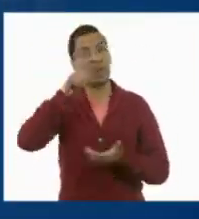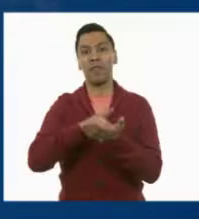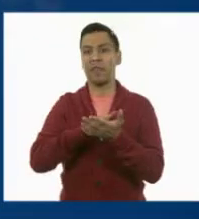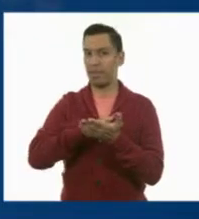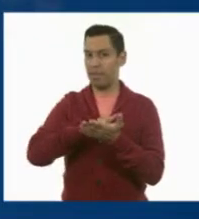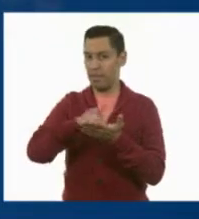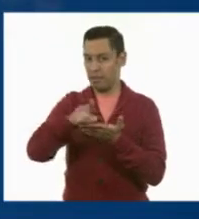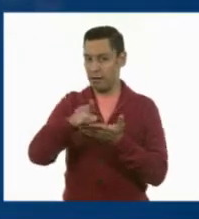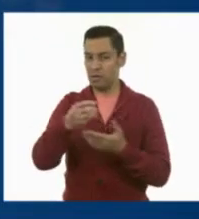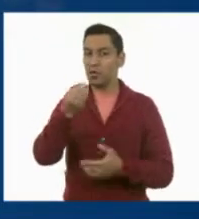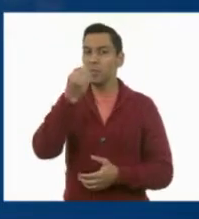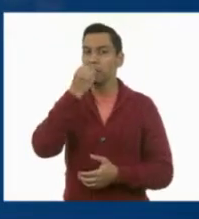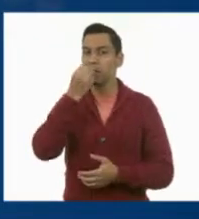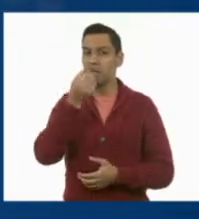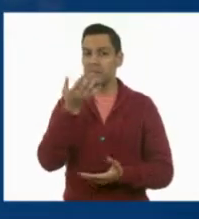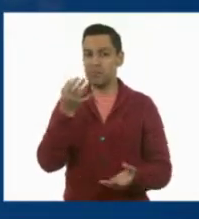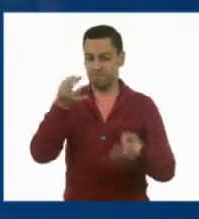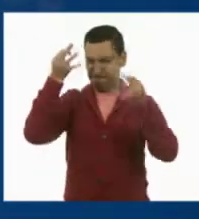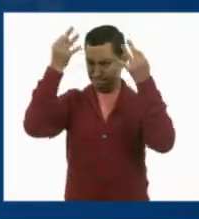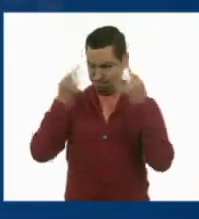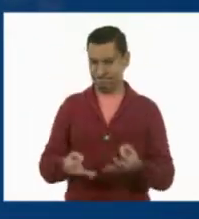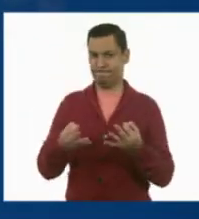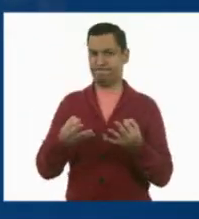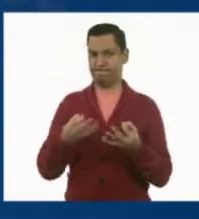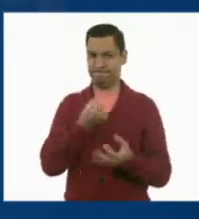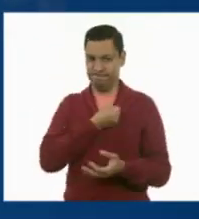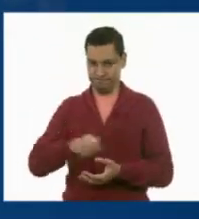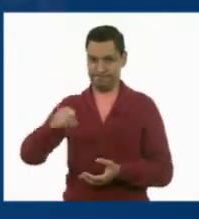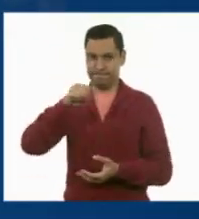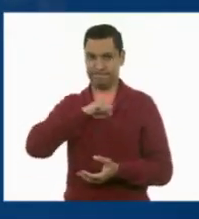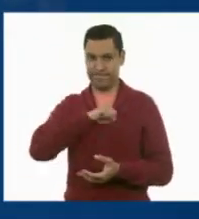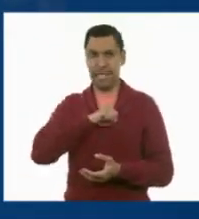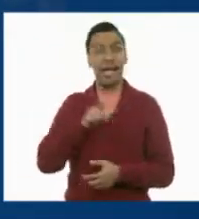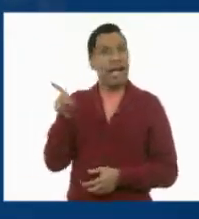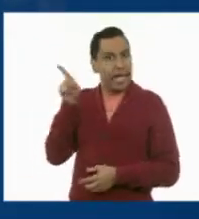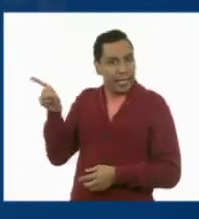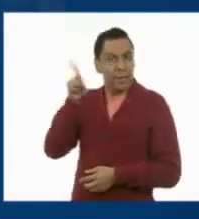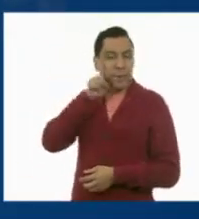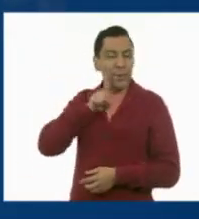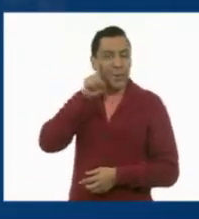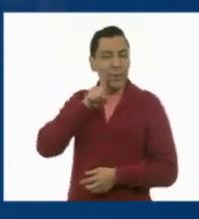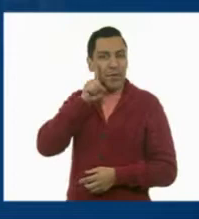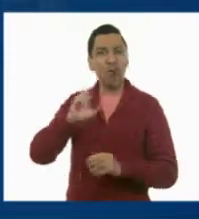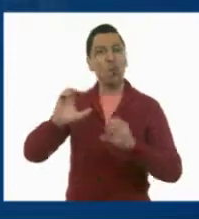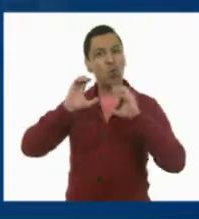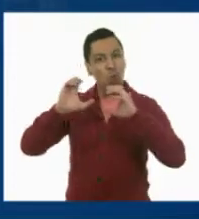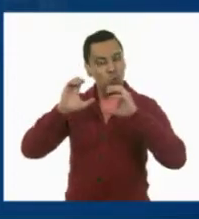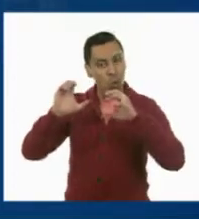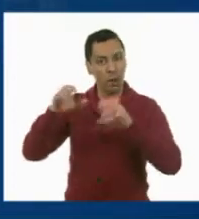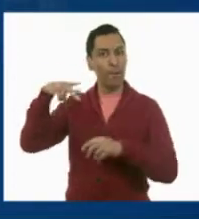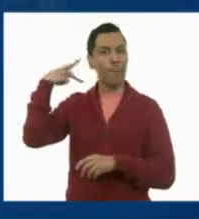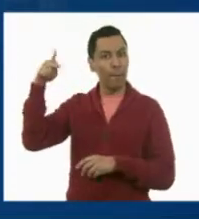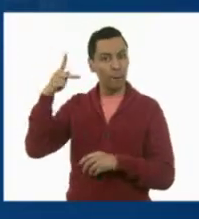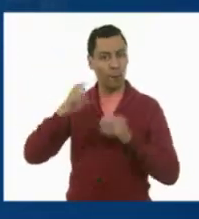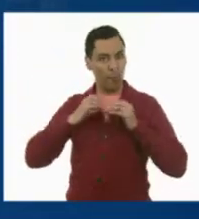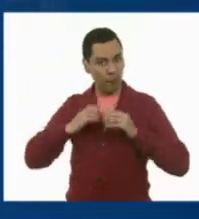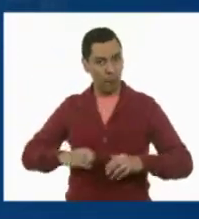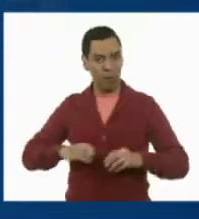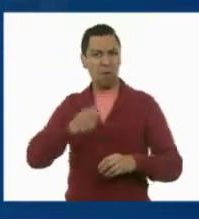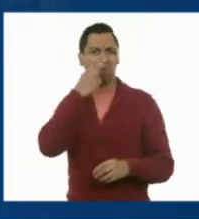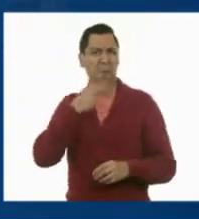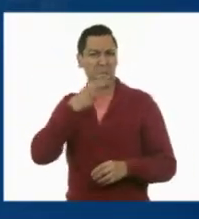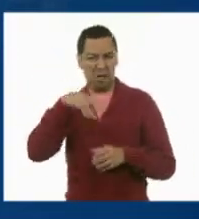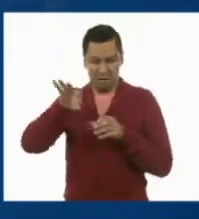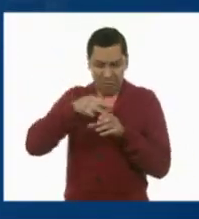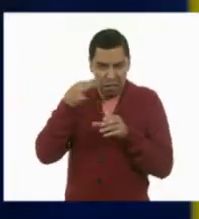alimentación adecuada. Primero, ella podría cuidarse a sí misma no consumiendo tantos dulces y